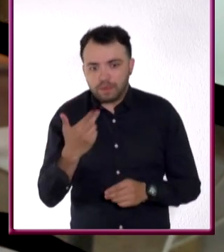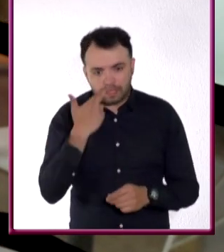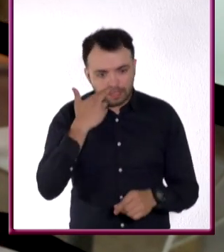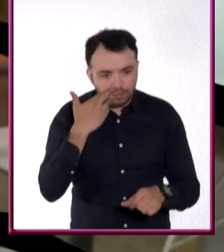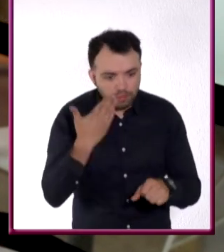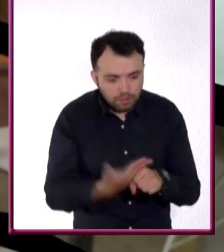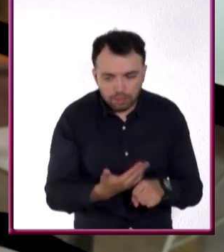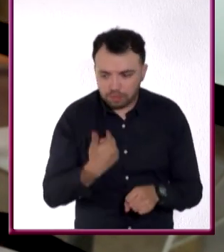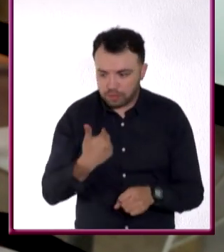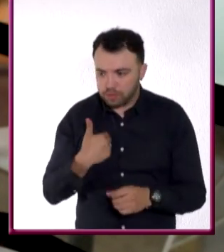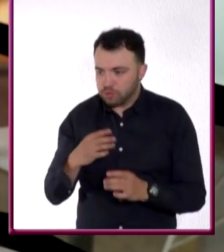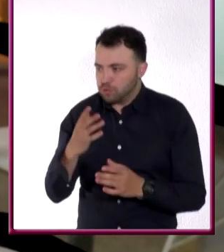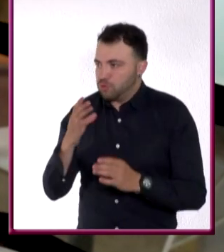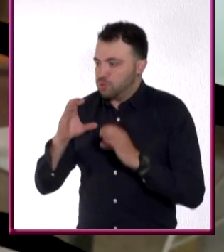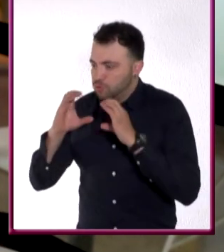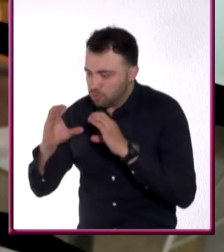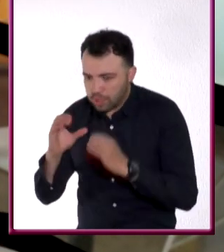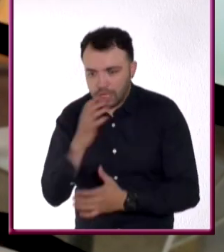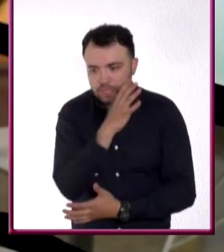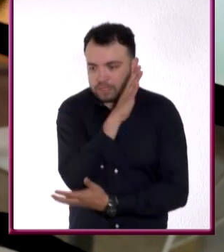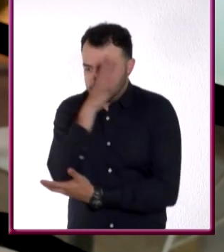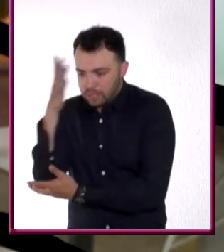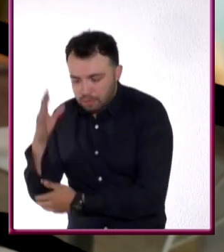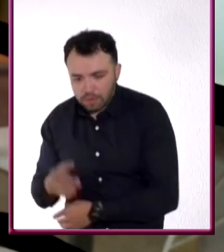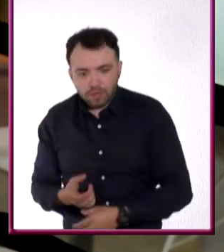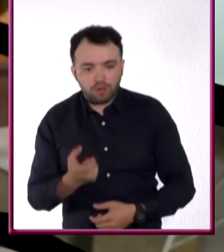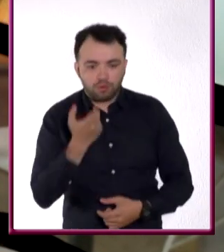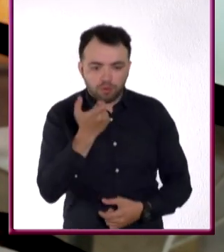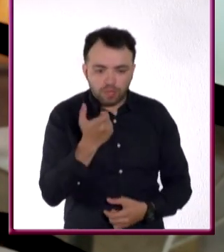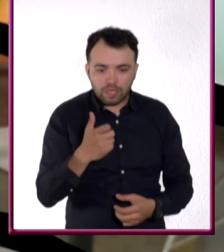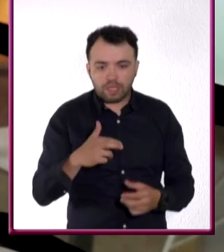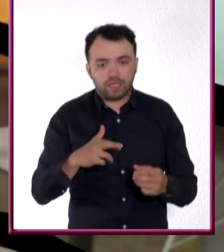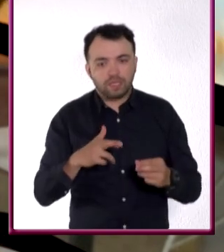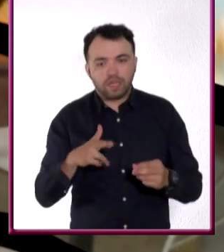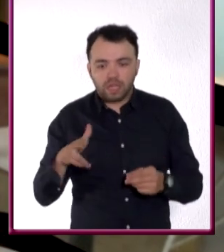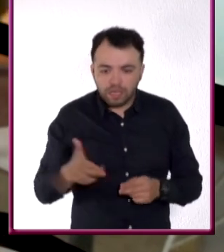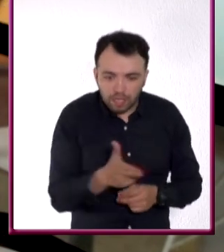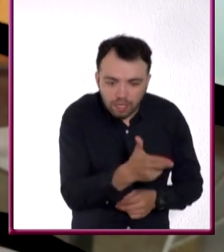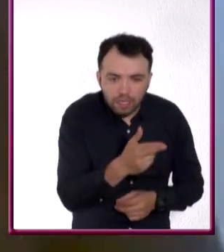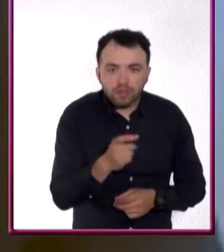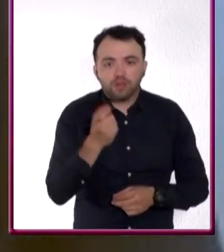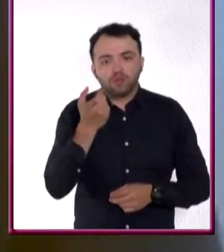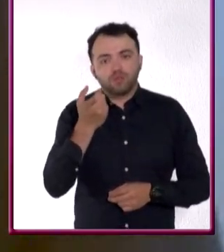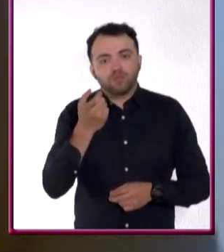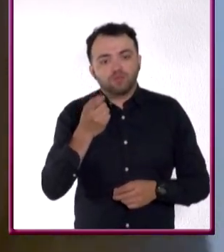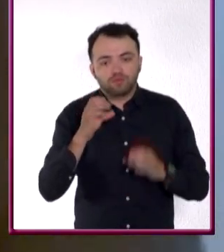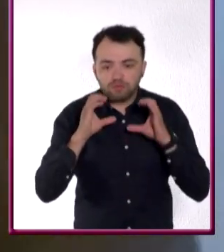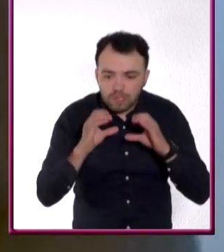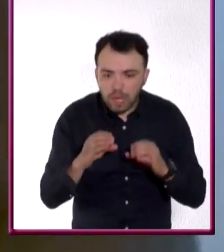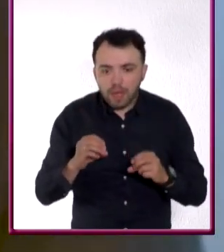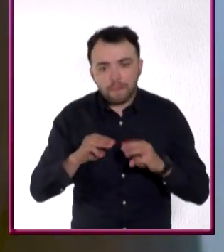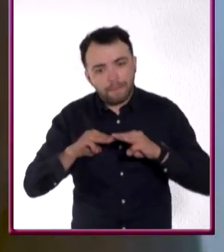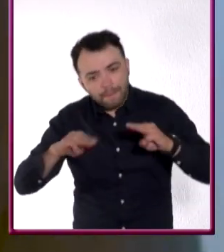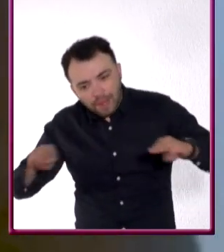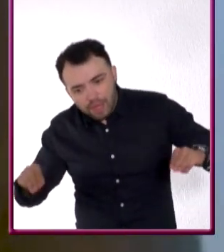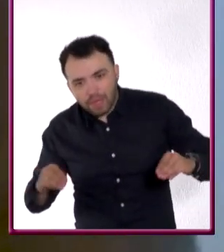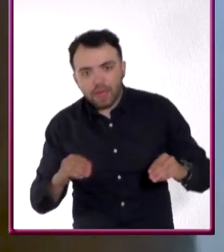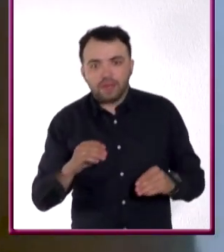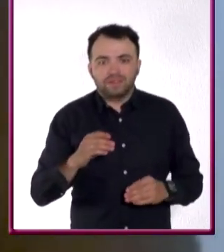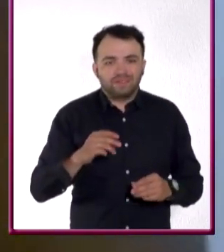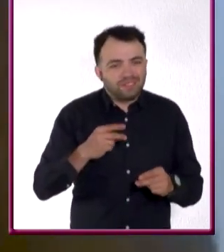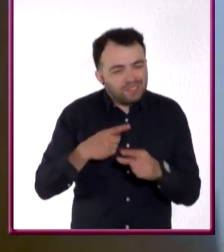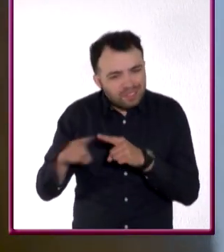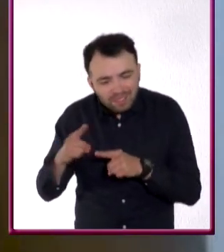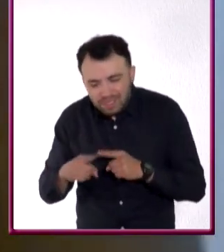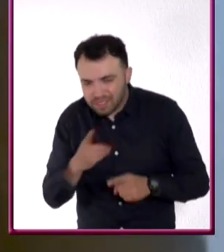responsables con el medio ambiente, cuidar los recursos, cuidar el agua, etcétera, ¿no? Otra cosa que podríamos hacer un